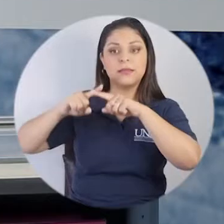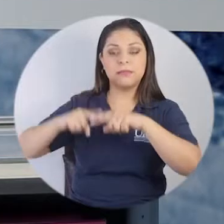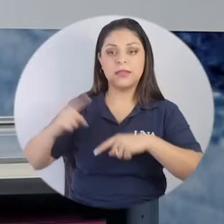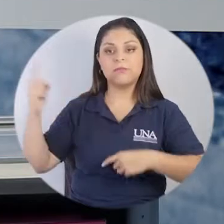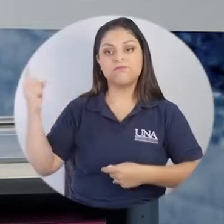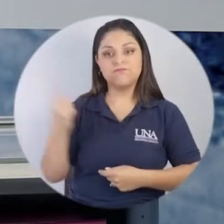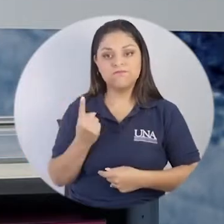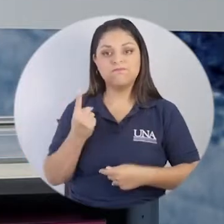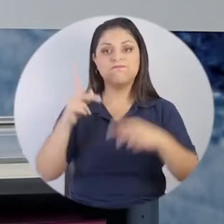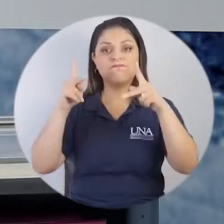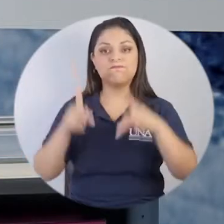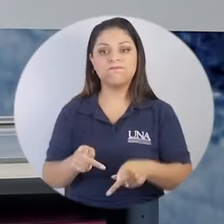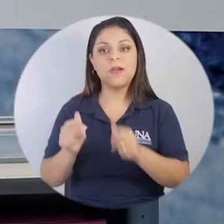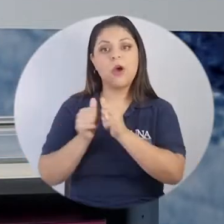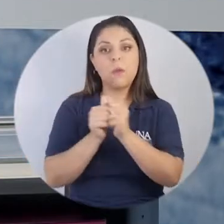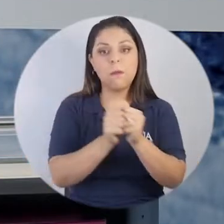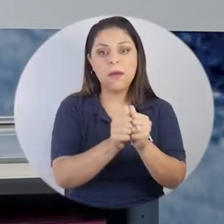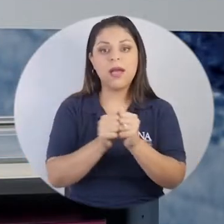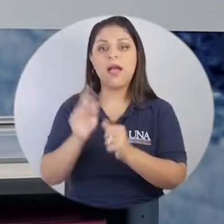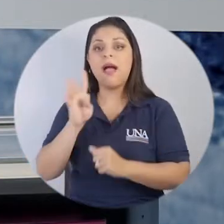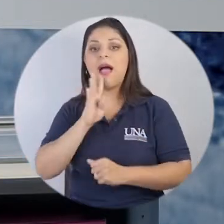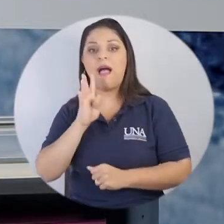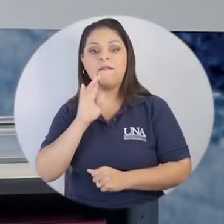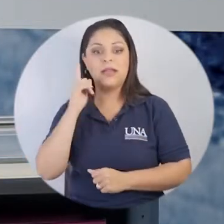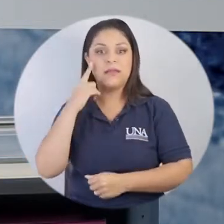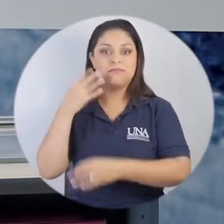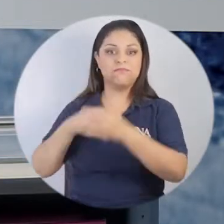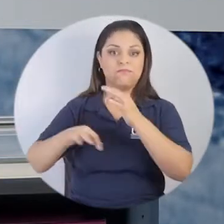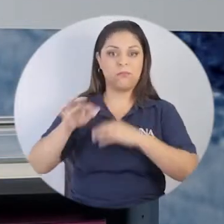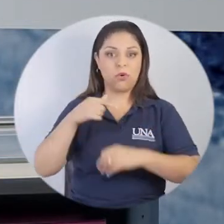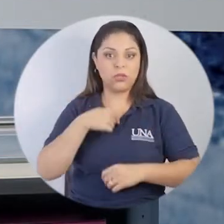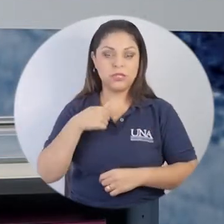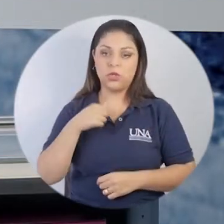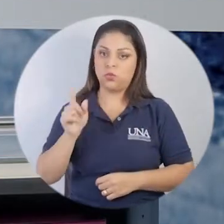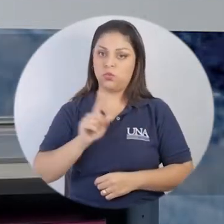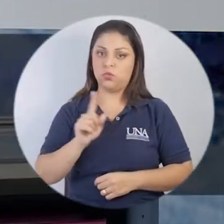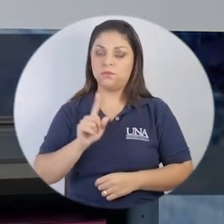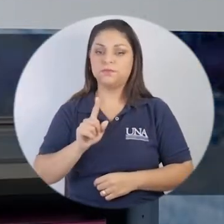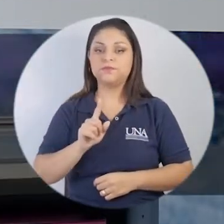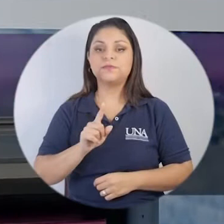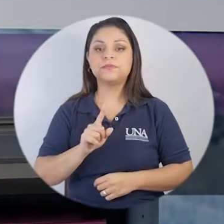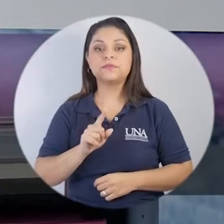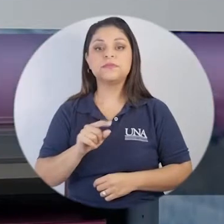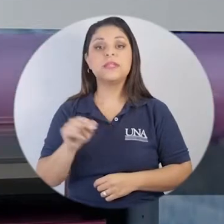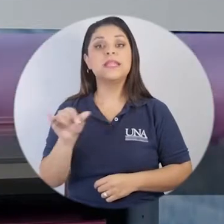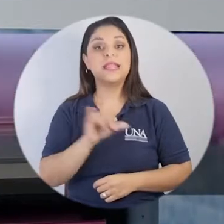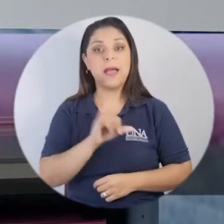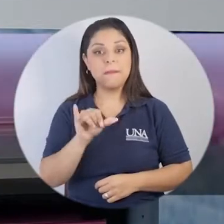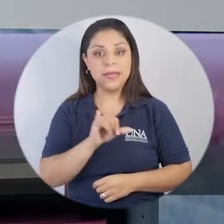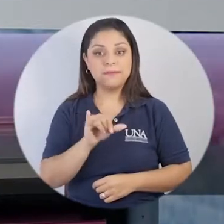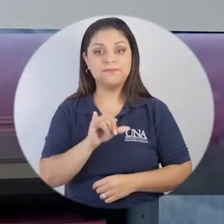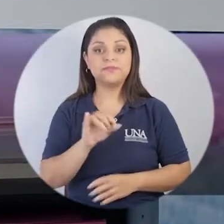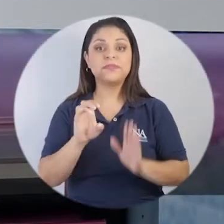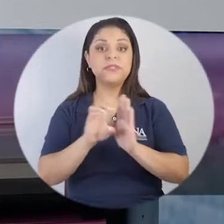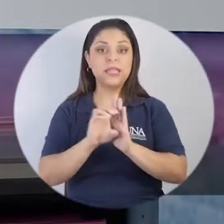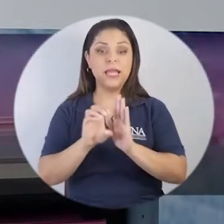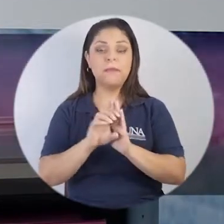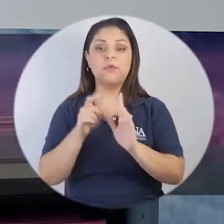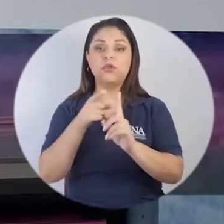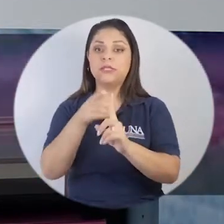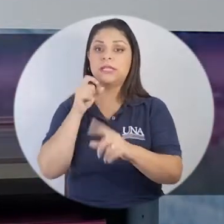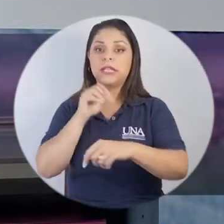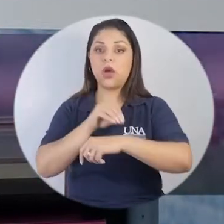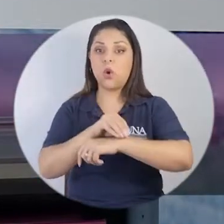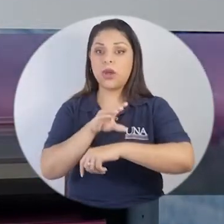persona, ¿verdad?, que le acompañe, que opine por él, ¿verdad?, y eso traspasa incluso hasta por los procesos, si lo queremos ver así desde la